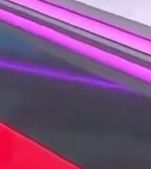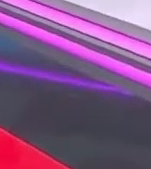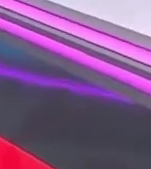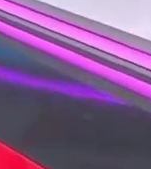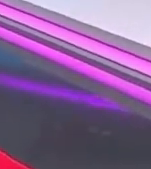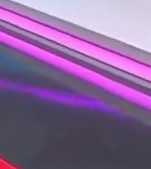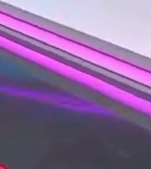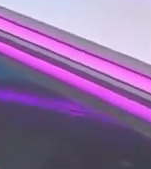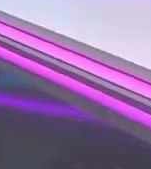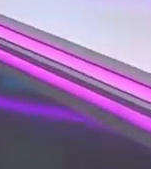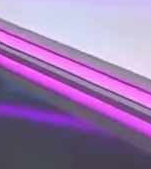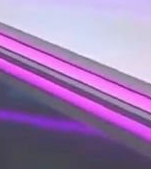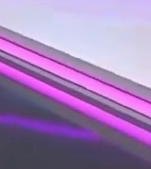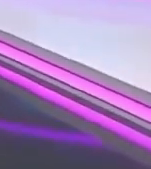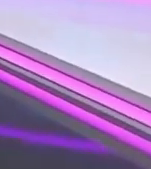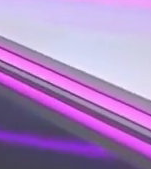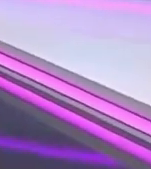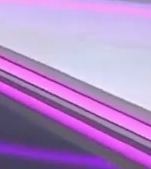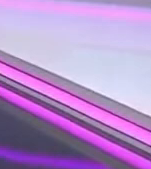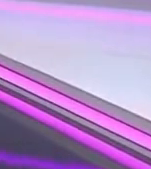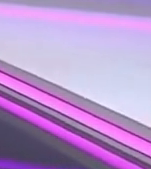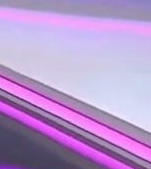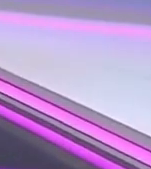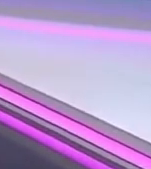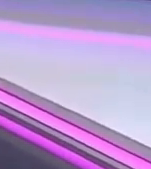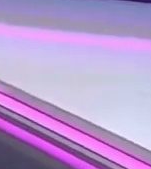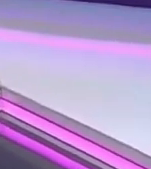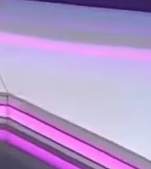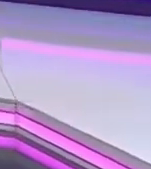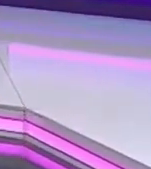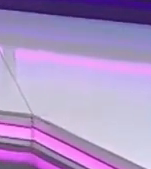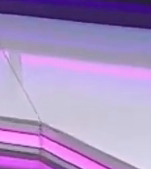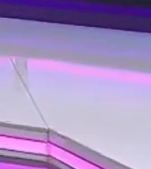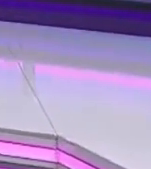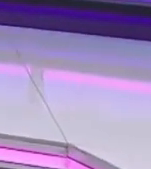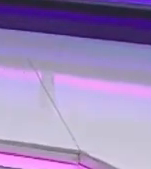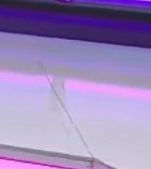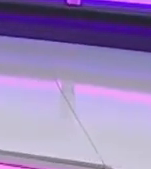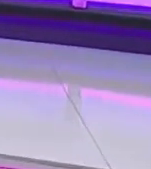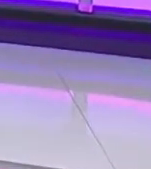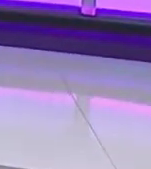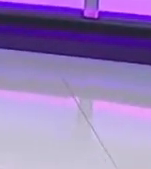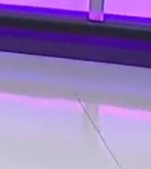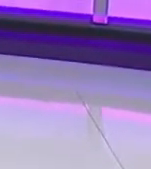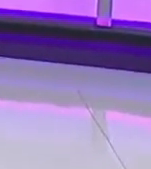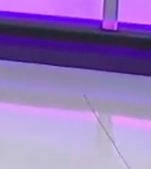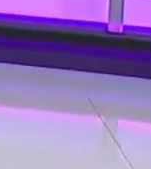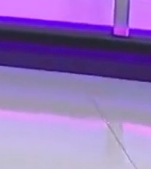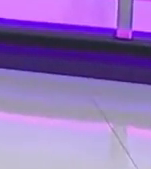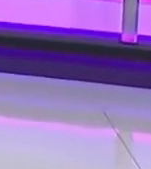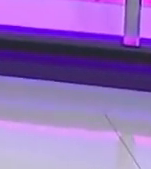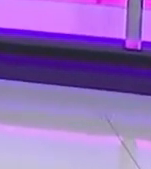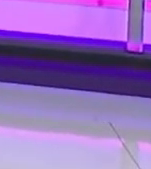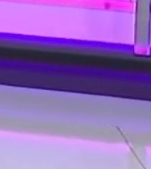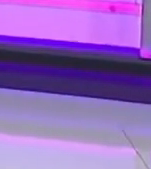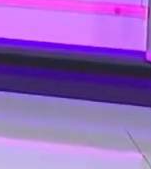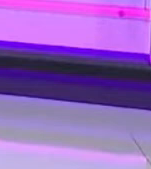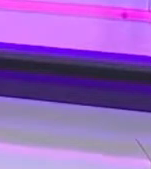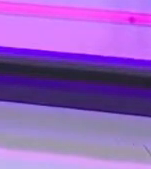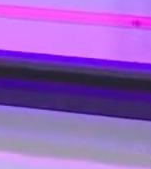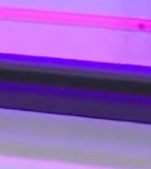Hackear lo binario es el lema de Digitalizadas, el quinto día de Congreso Futuro, donde las mujeres en ciencia son